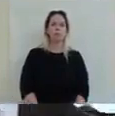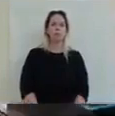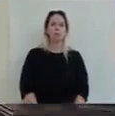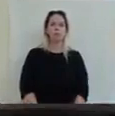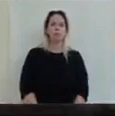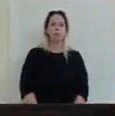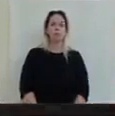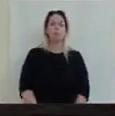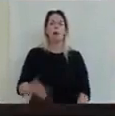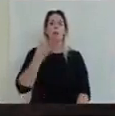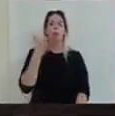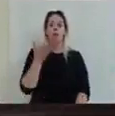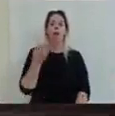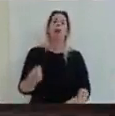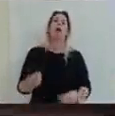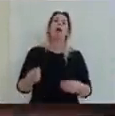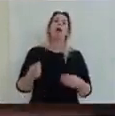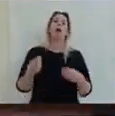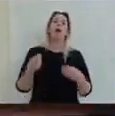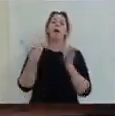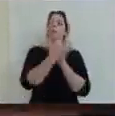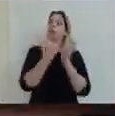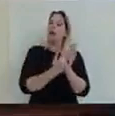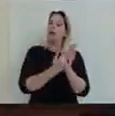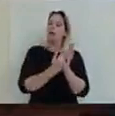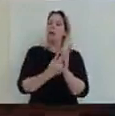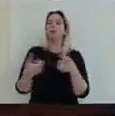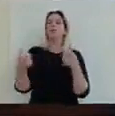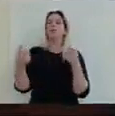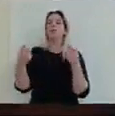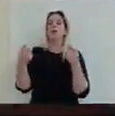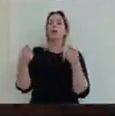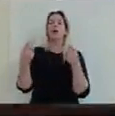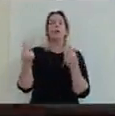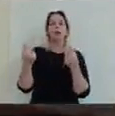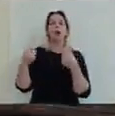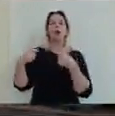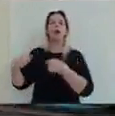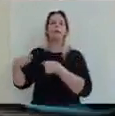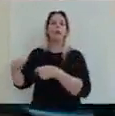ya recibida. Si todavía no se gastó o se gastó un poco, creo